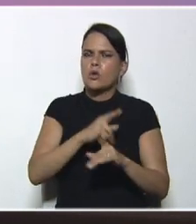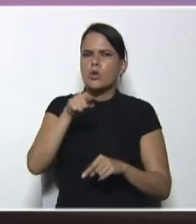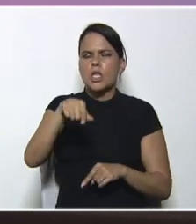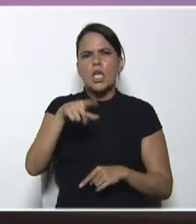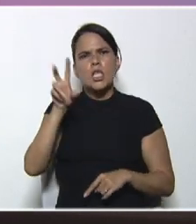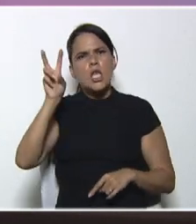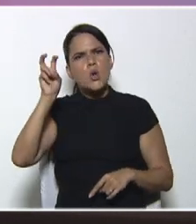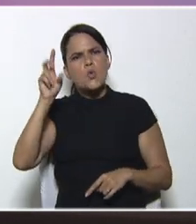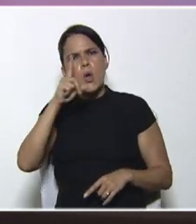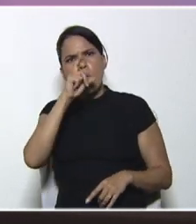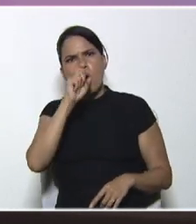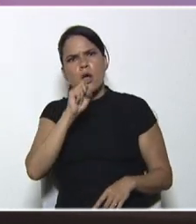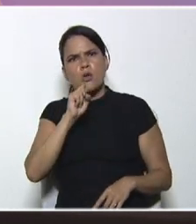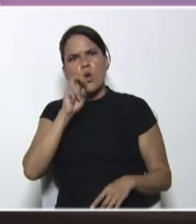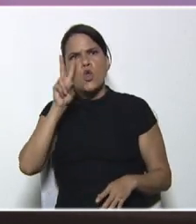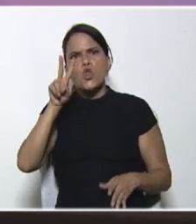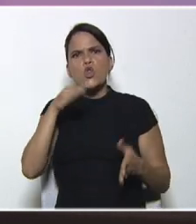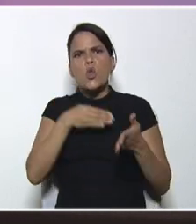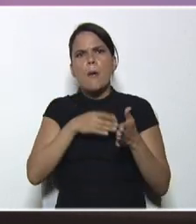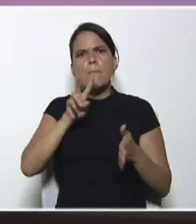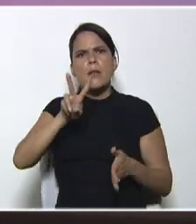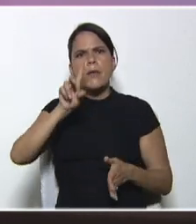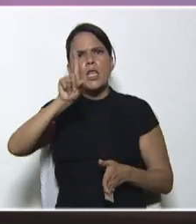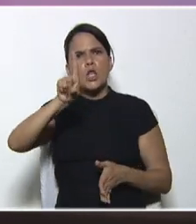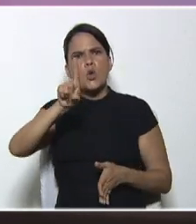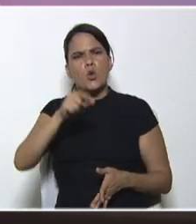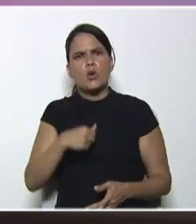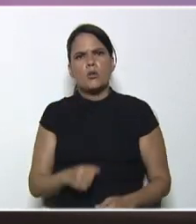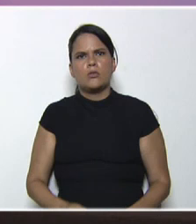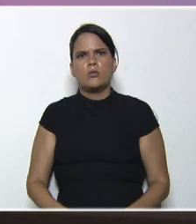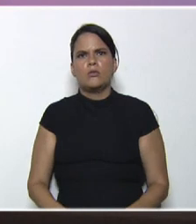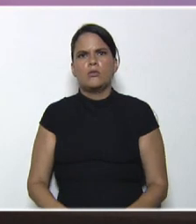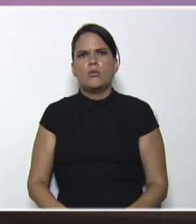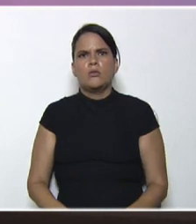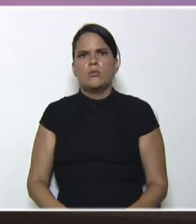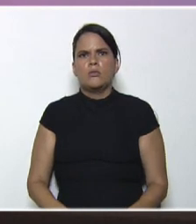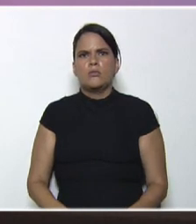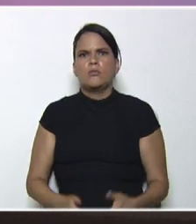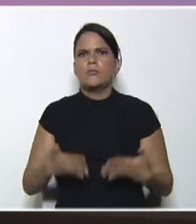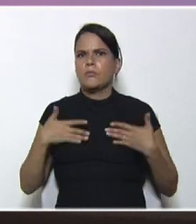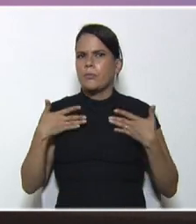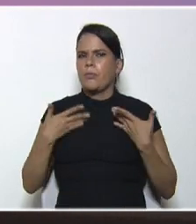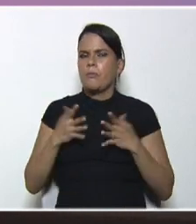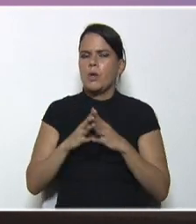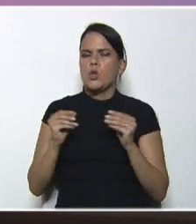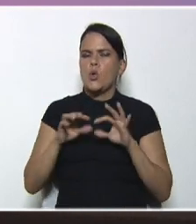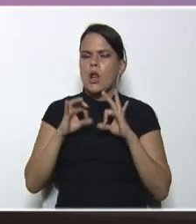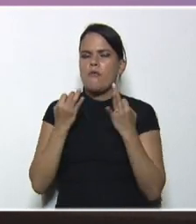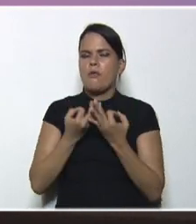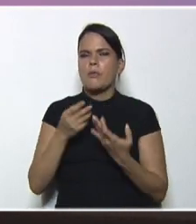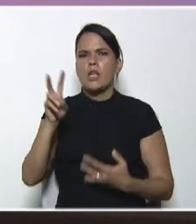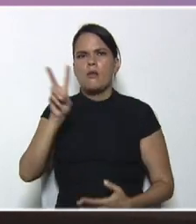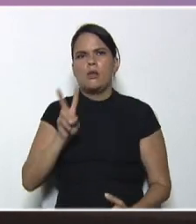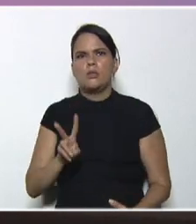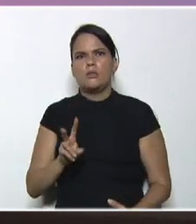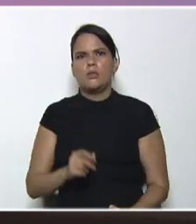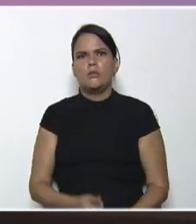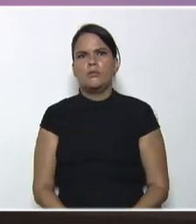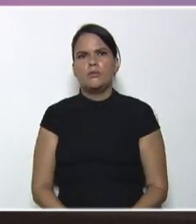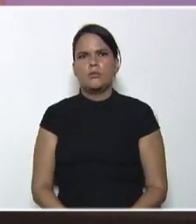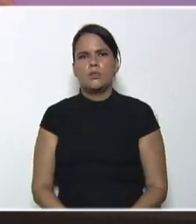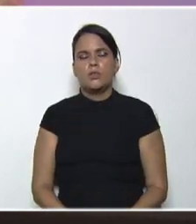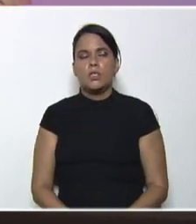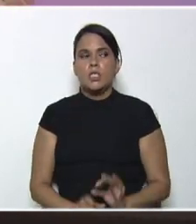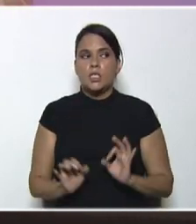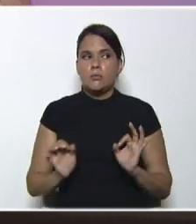año 2021 prosperidad y paz para toda la familia de Venezuela. Muy bien, sin